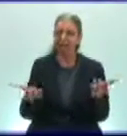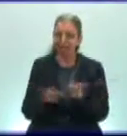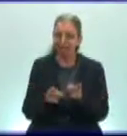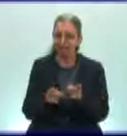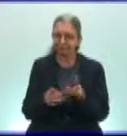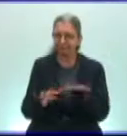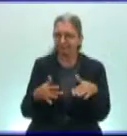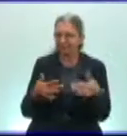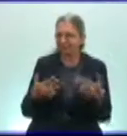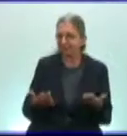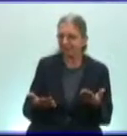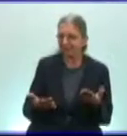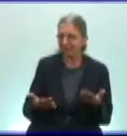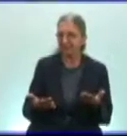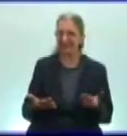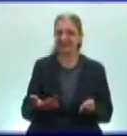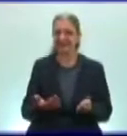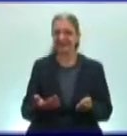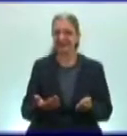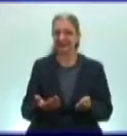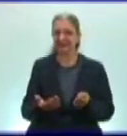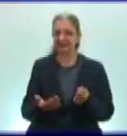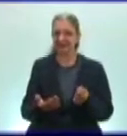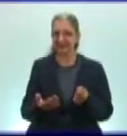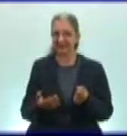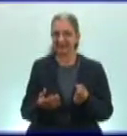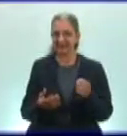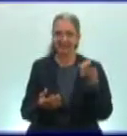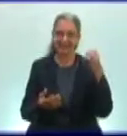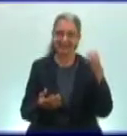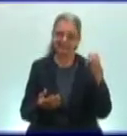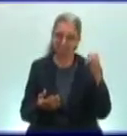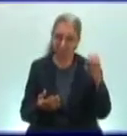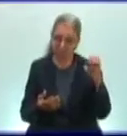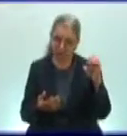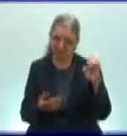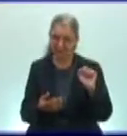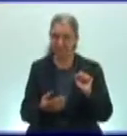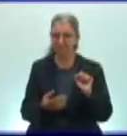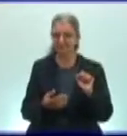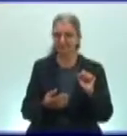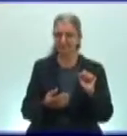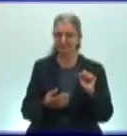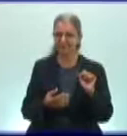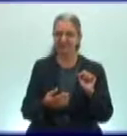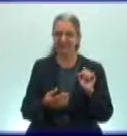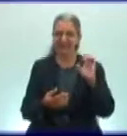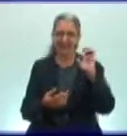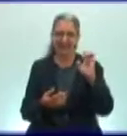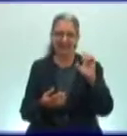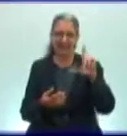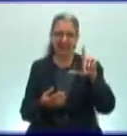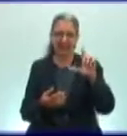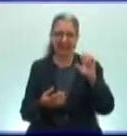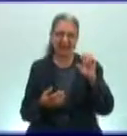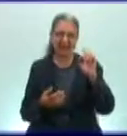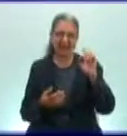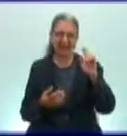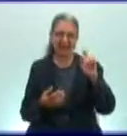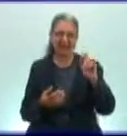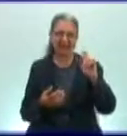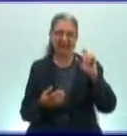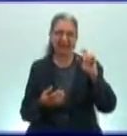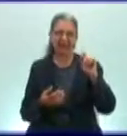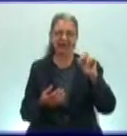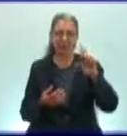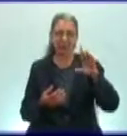observado, veremos que los electrones, y aquí les muestro la representación o el modelo que